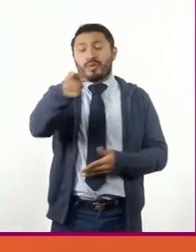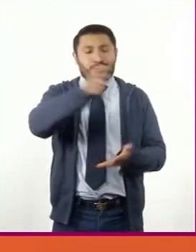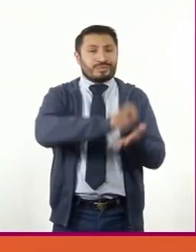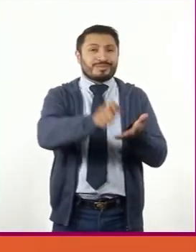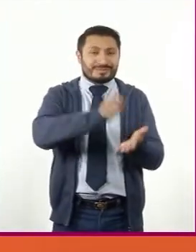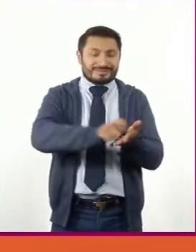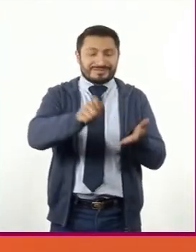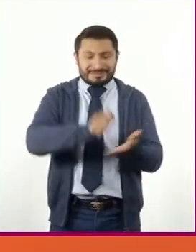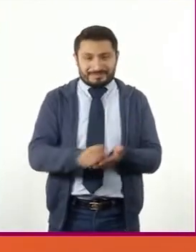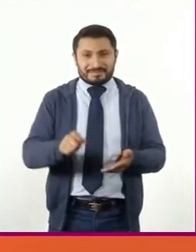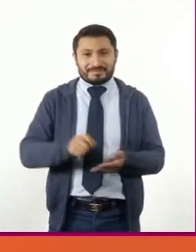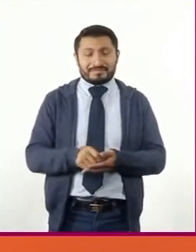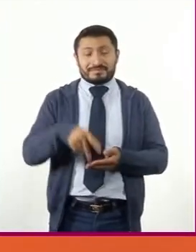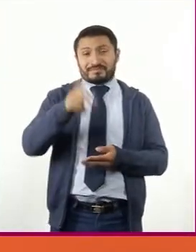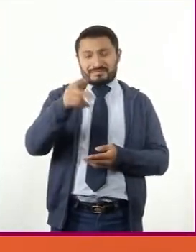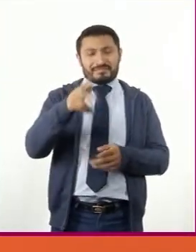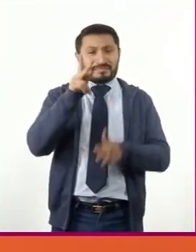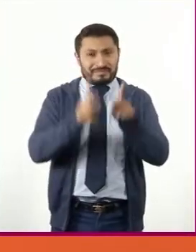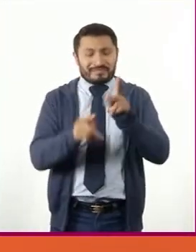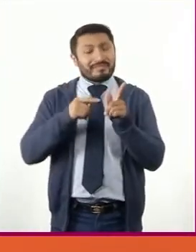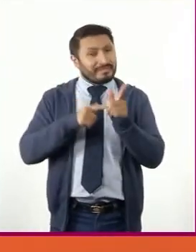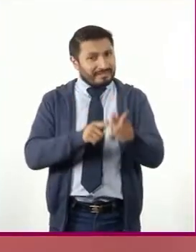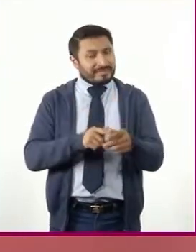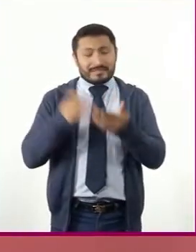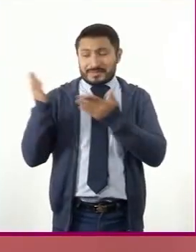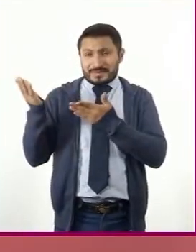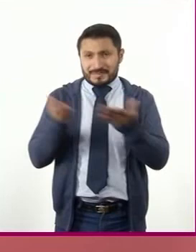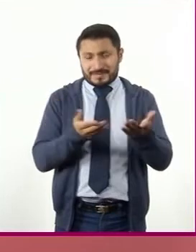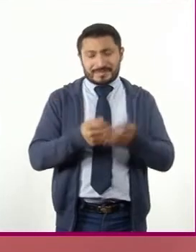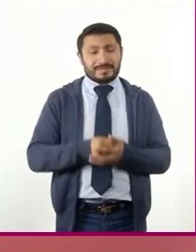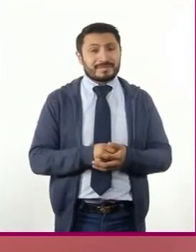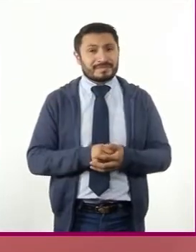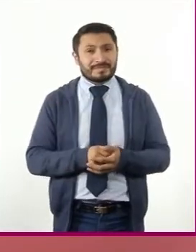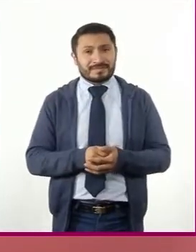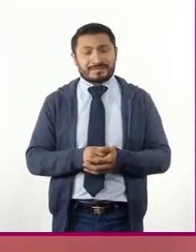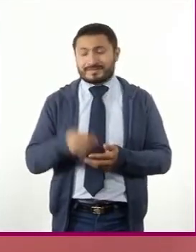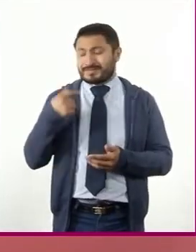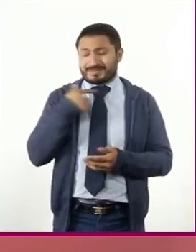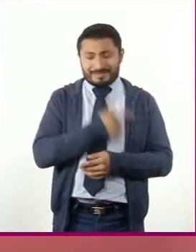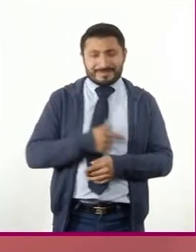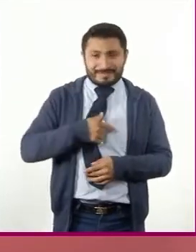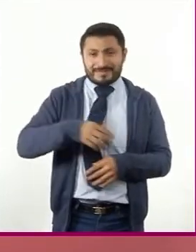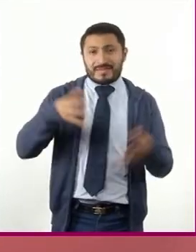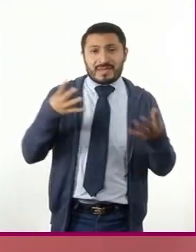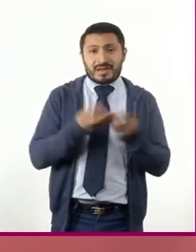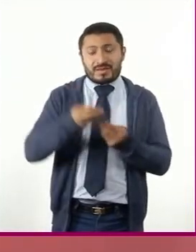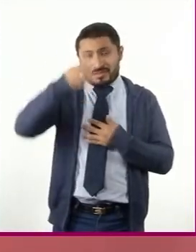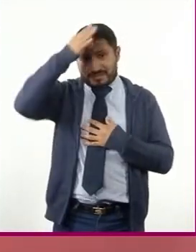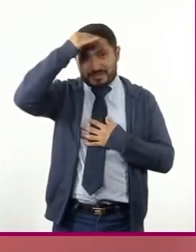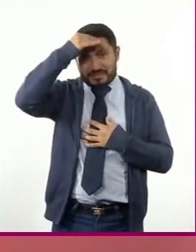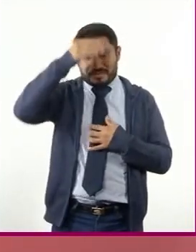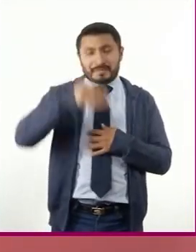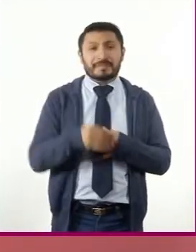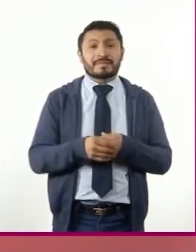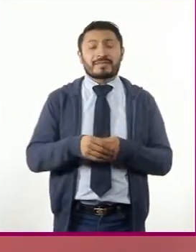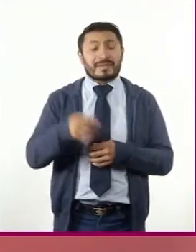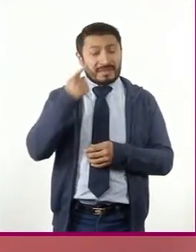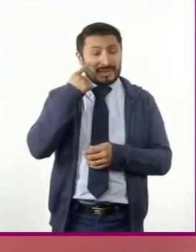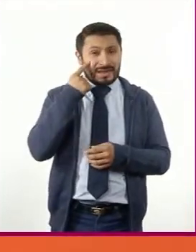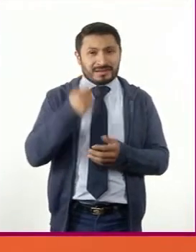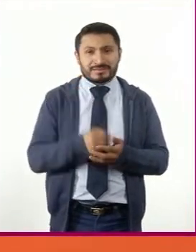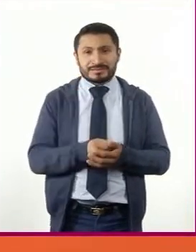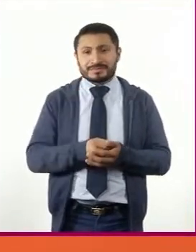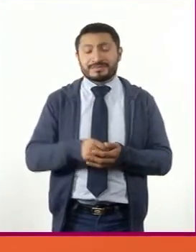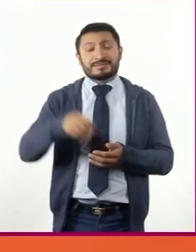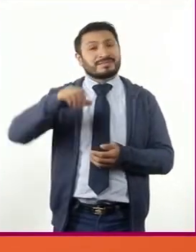pero continuemos nuestra charla. Maestra Erika. Encantada de que aprendamos todos juntos. Fíjate que